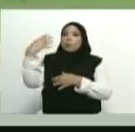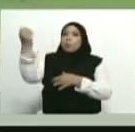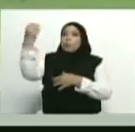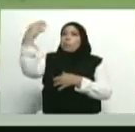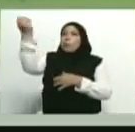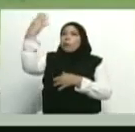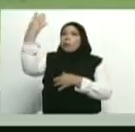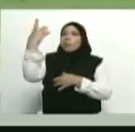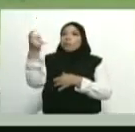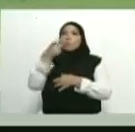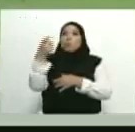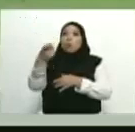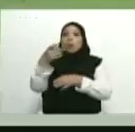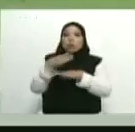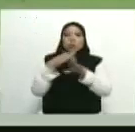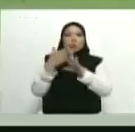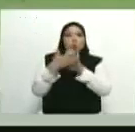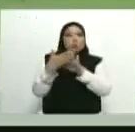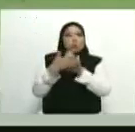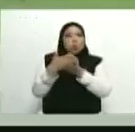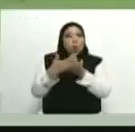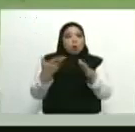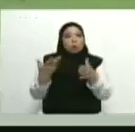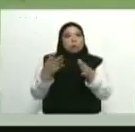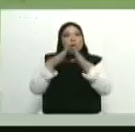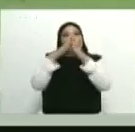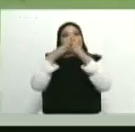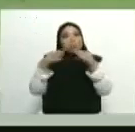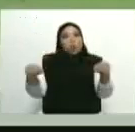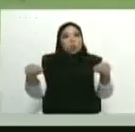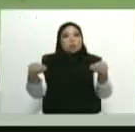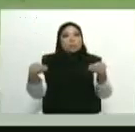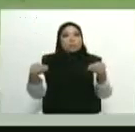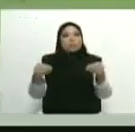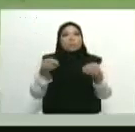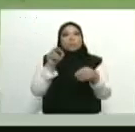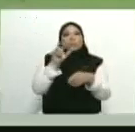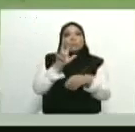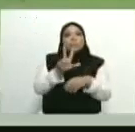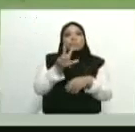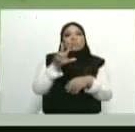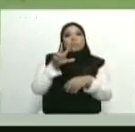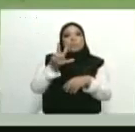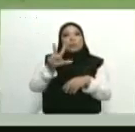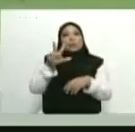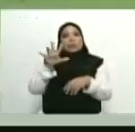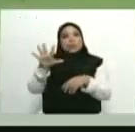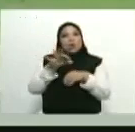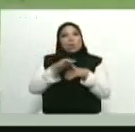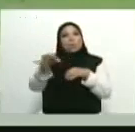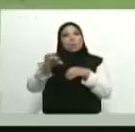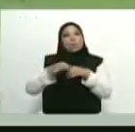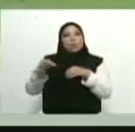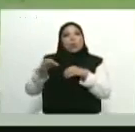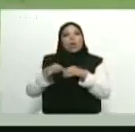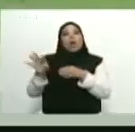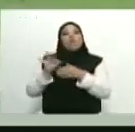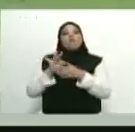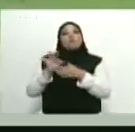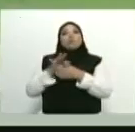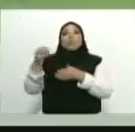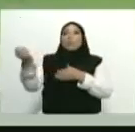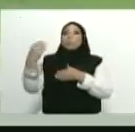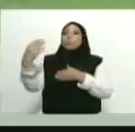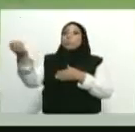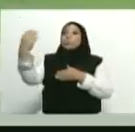soluciones. Pero en todas las ciudades del país, todas, de los 335 municipios, tienen que funcionar los